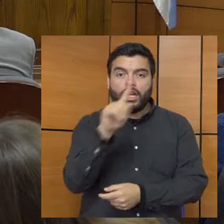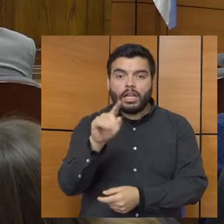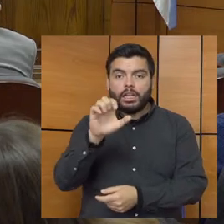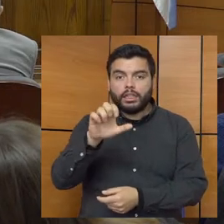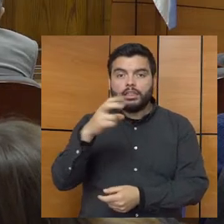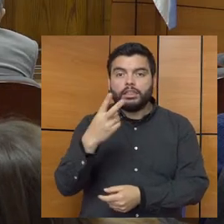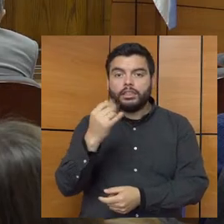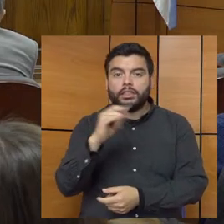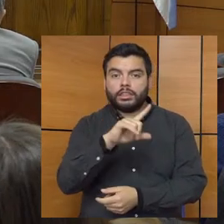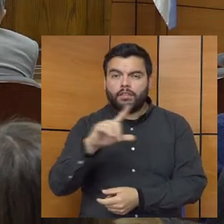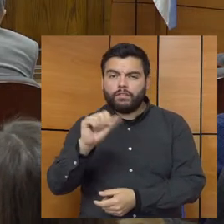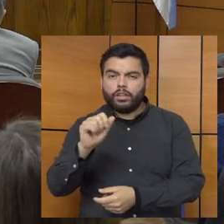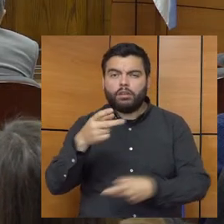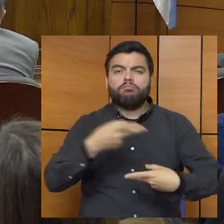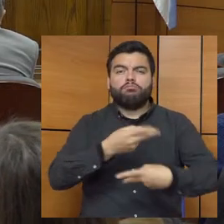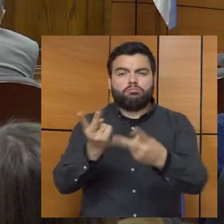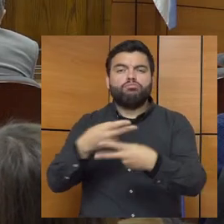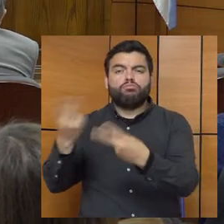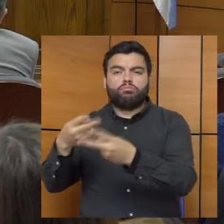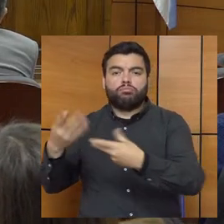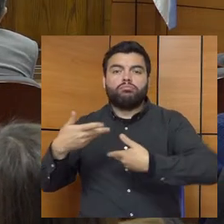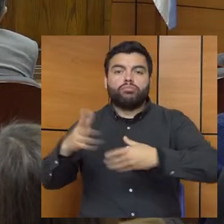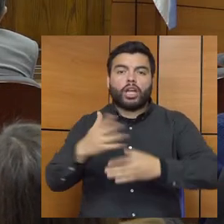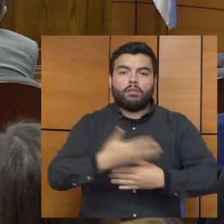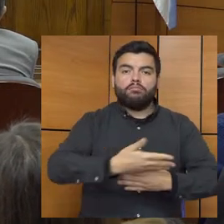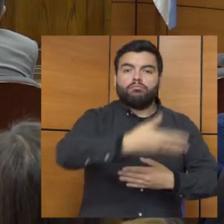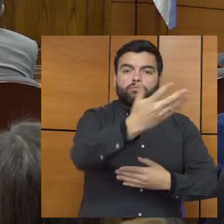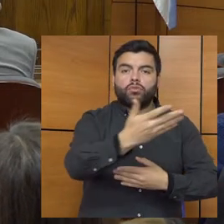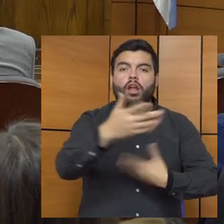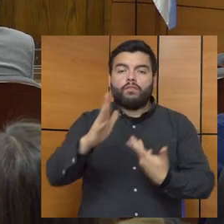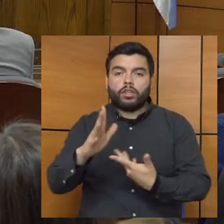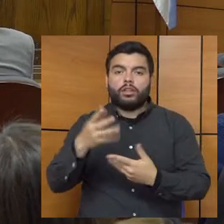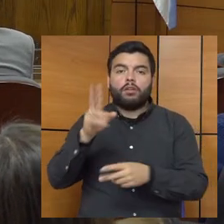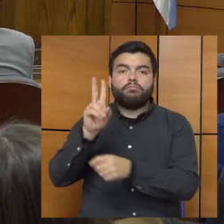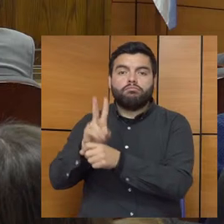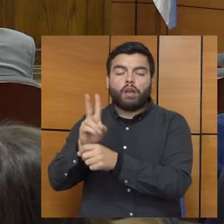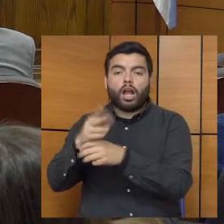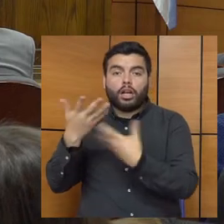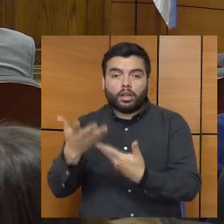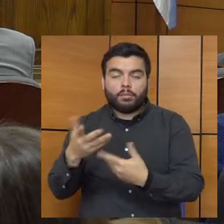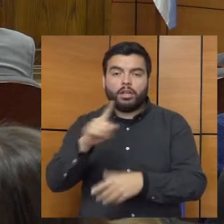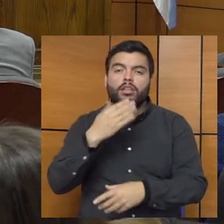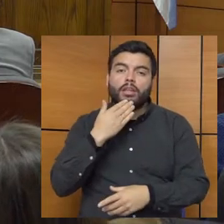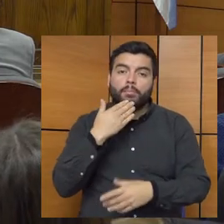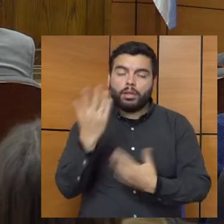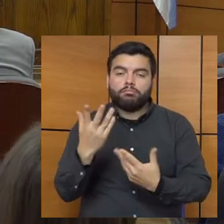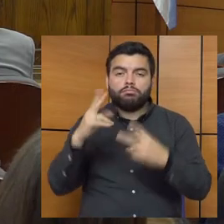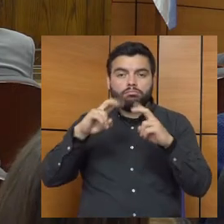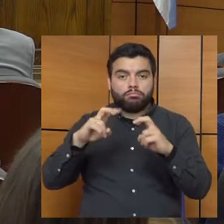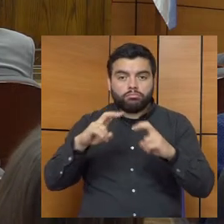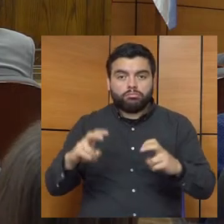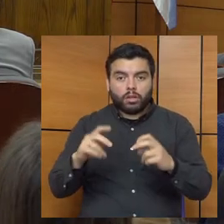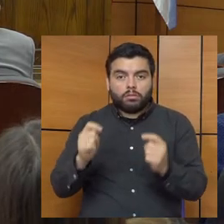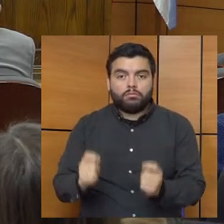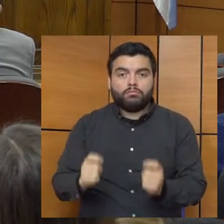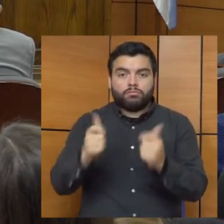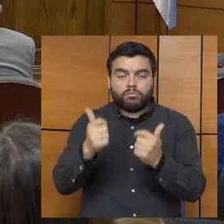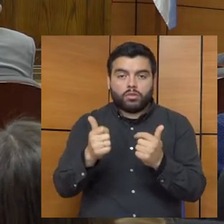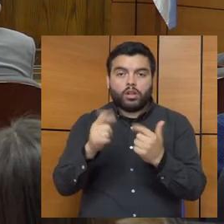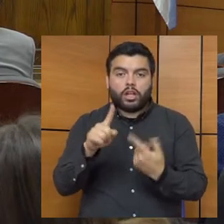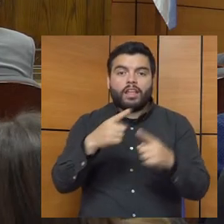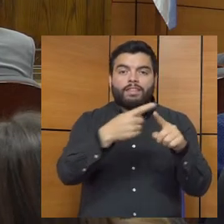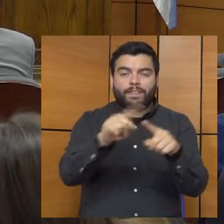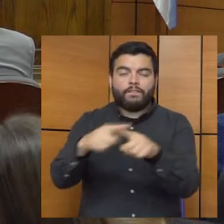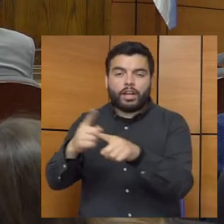Ha publicado decenas de publicaciones en revistas académicas indexadas en su área y se ha especializado en el estudio de la heterogeneidad